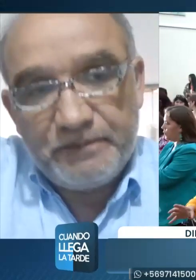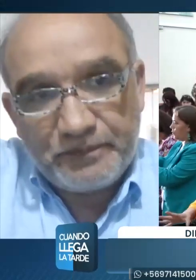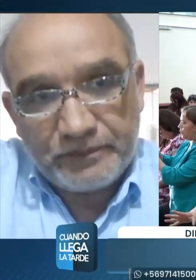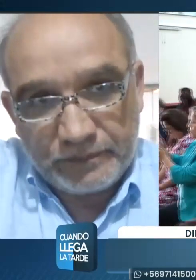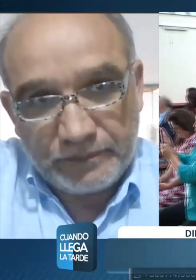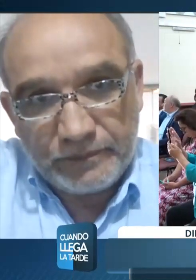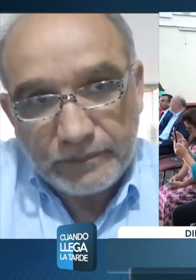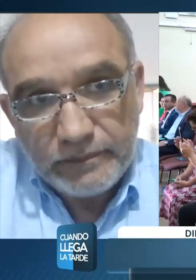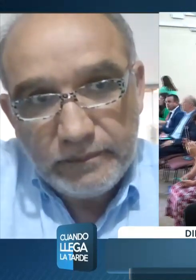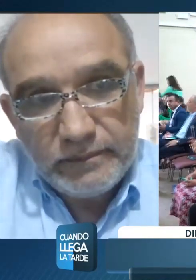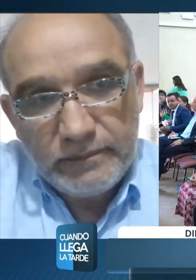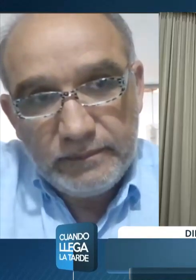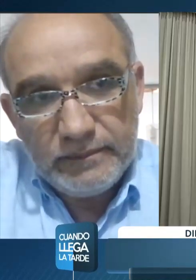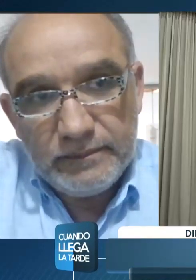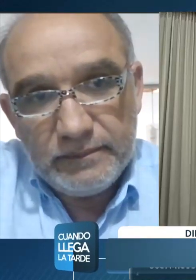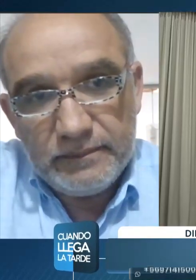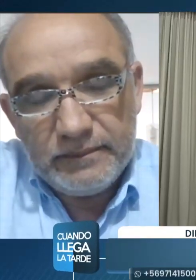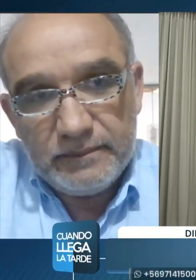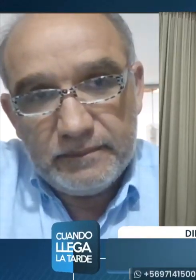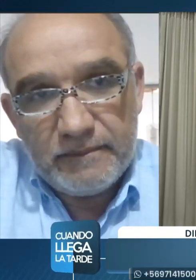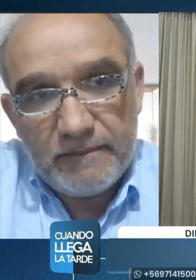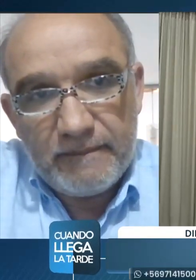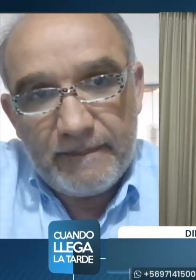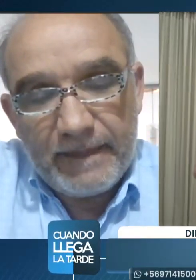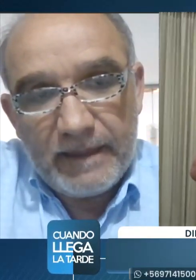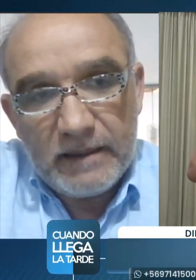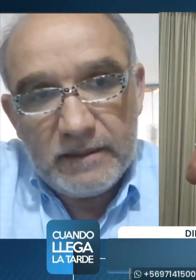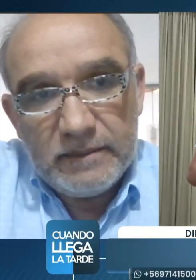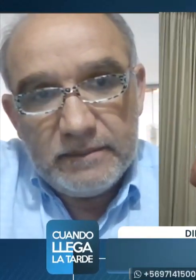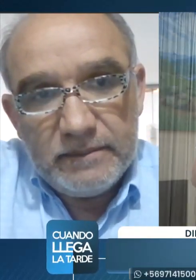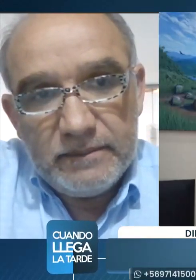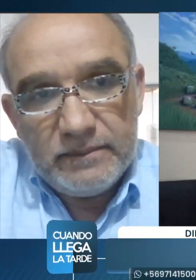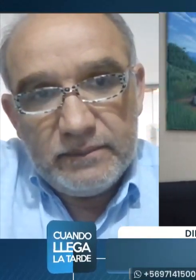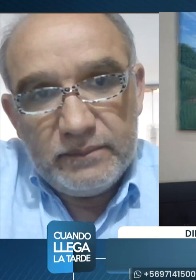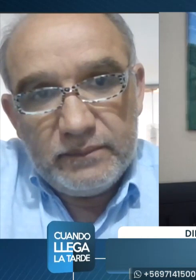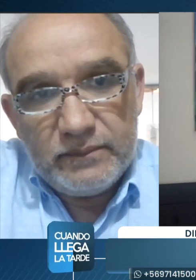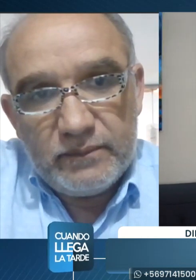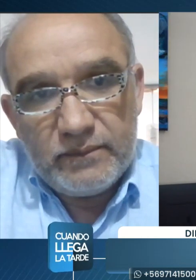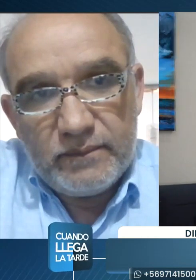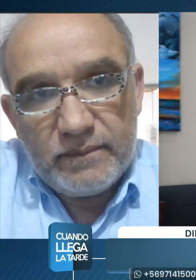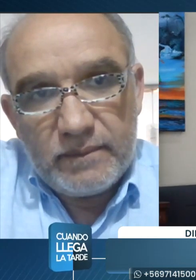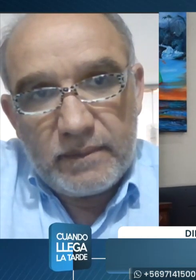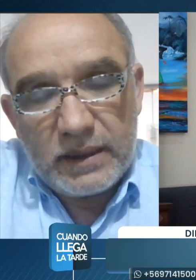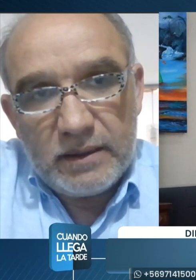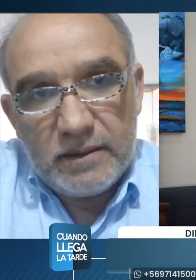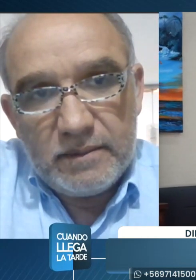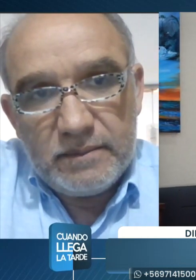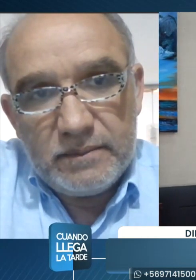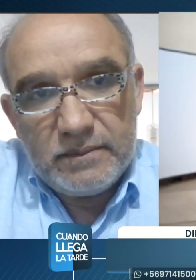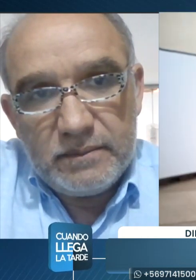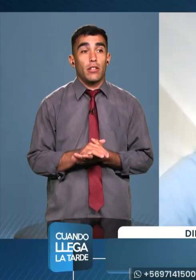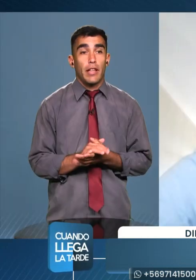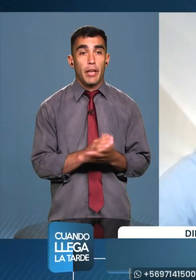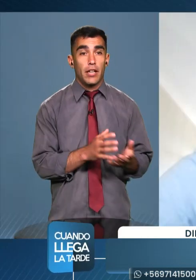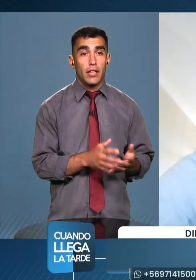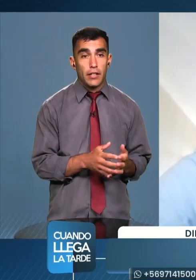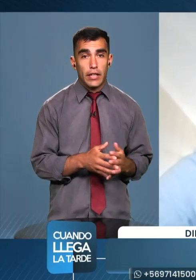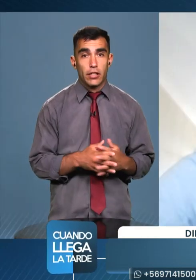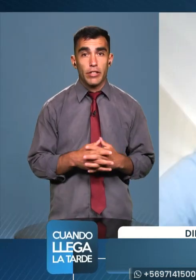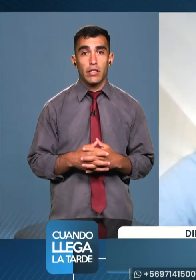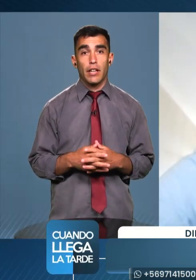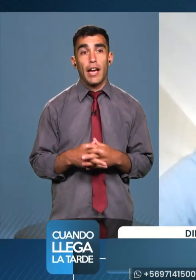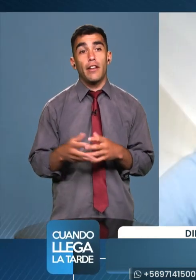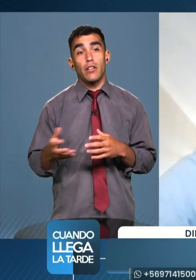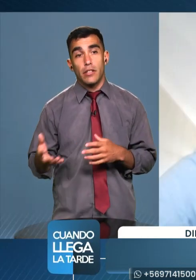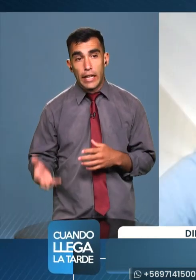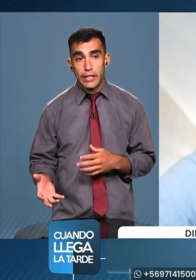secundaria. Ahora, usted menciona tres establecimientos que estuvieron con puntajes destacados, ¿cierto? Además del